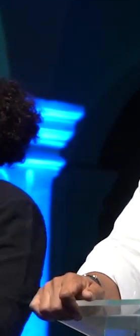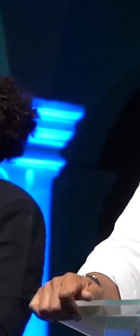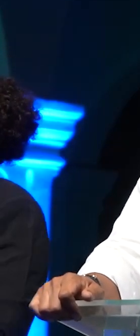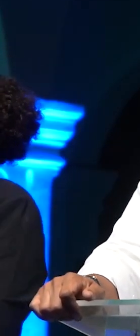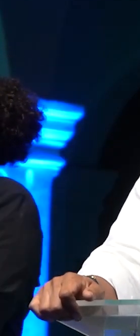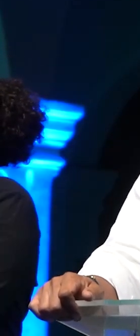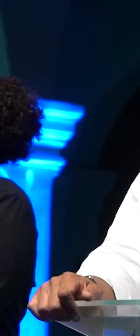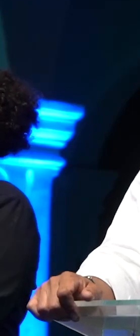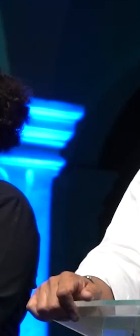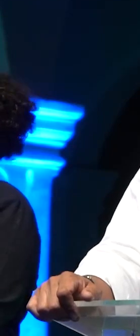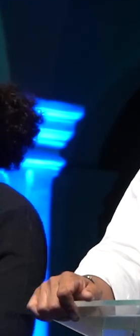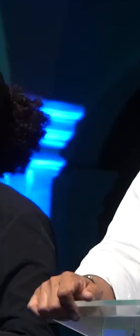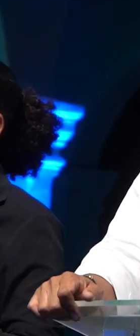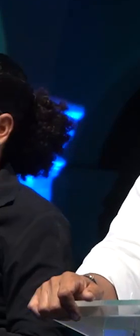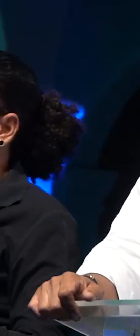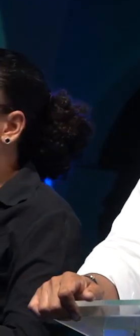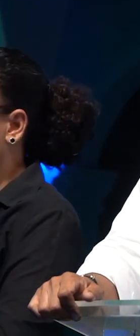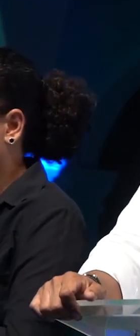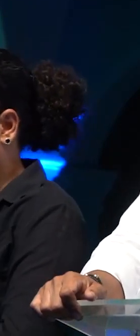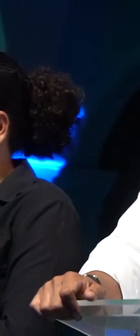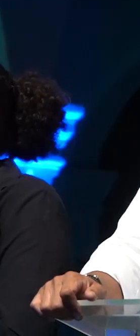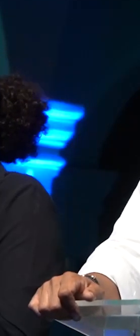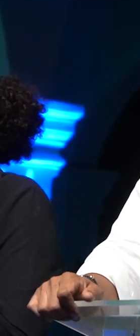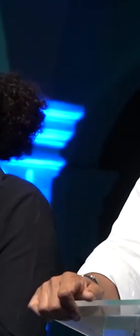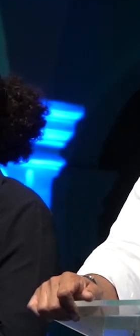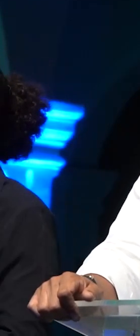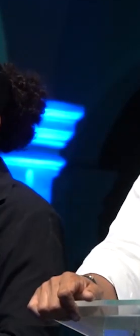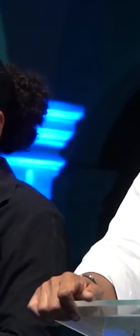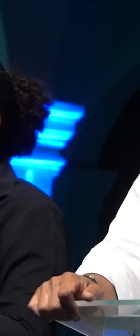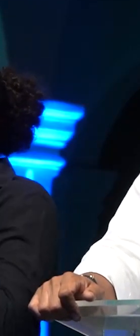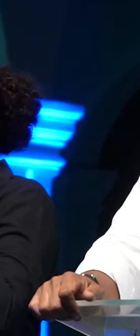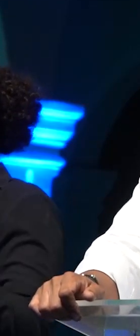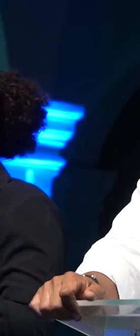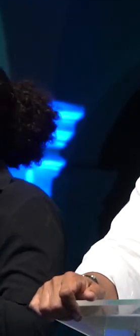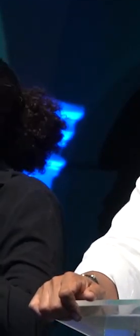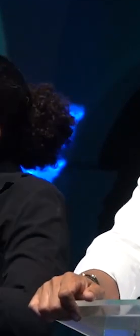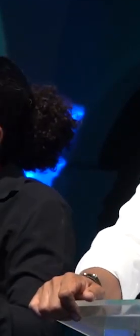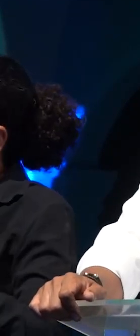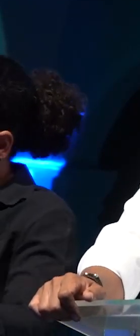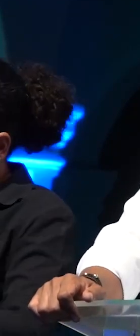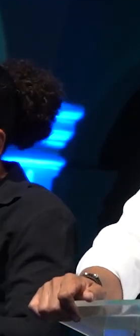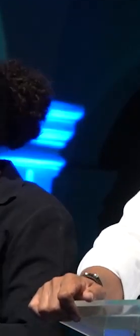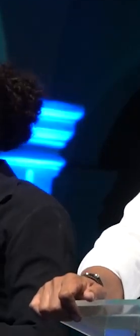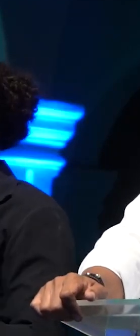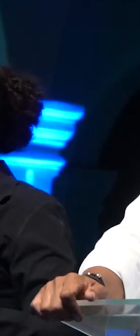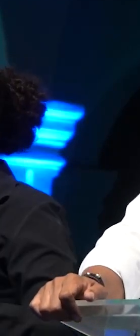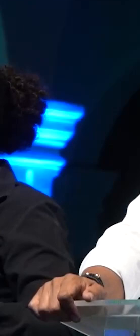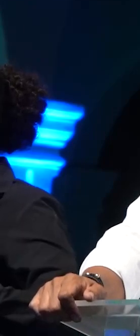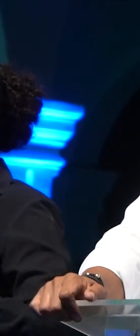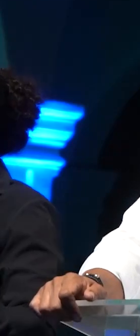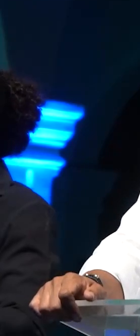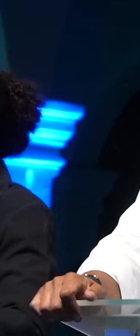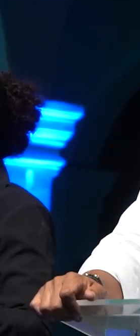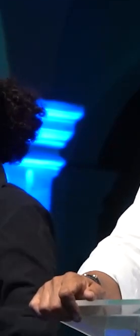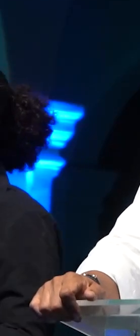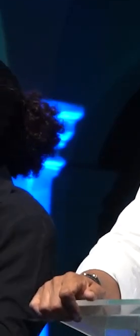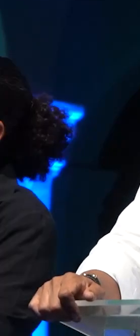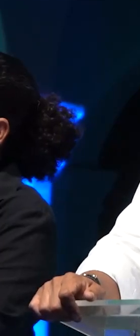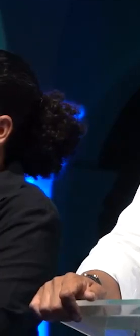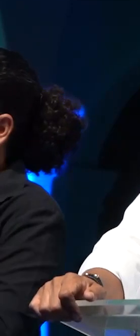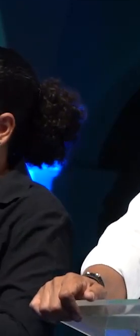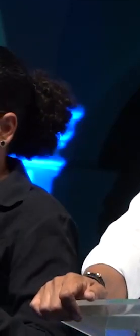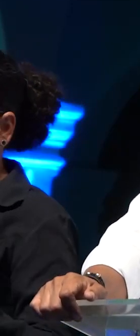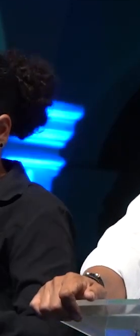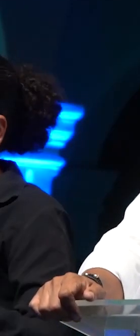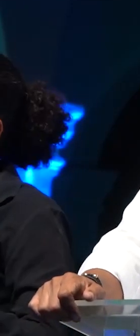un algoritmo, tenemos problemas. Yo voy a hablar de los profesores desde mi experiencia, de lo que me enseñó el profesor Wilson, porque todos hemos tenido